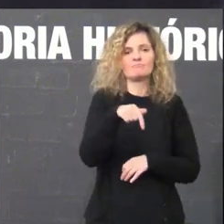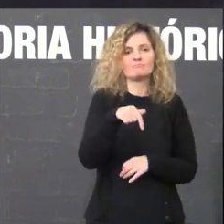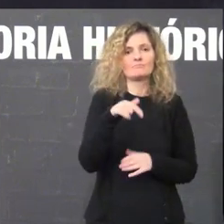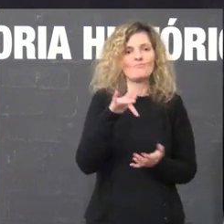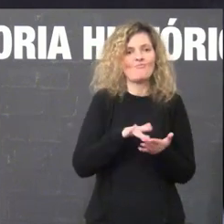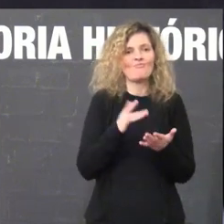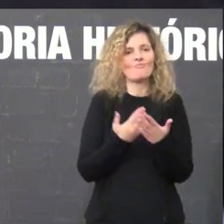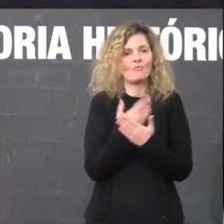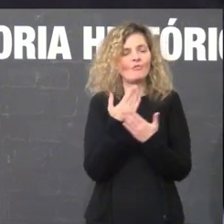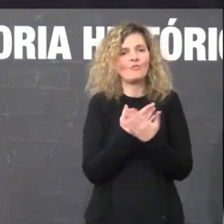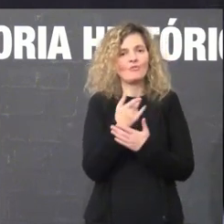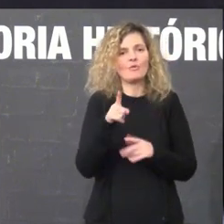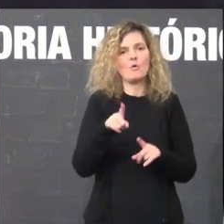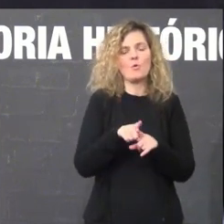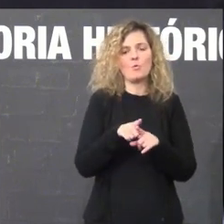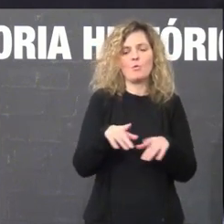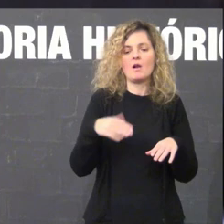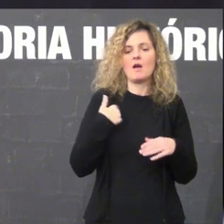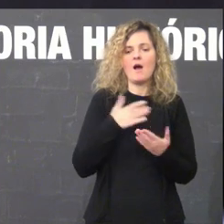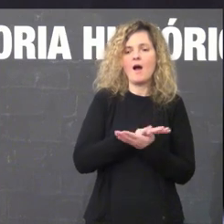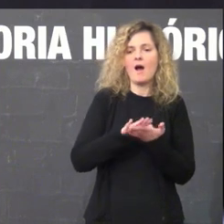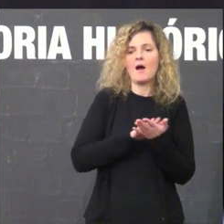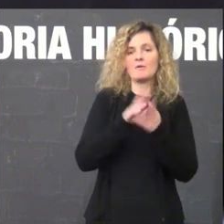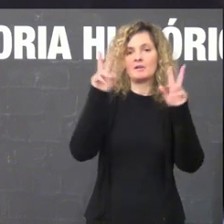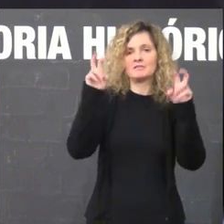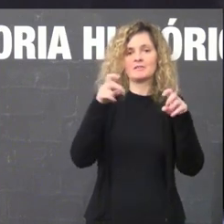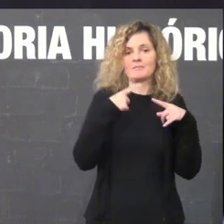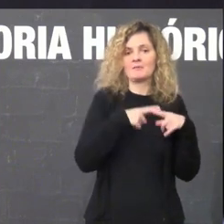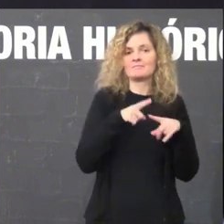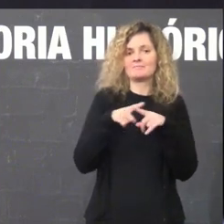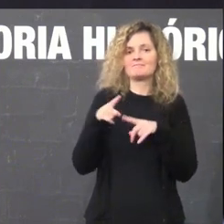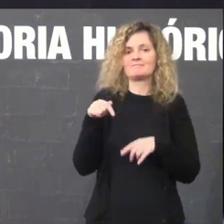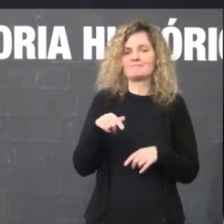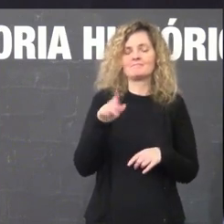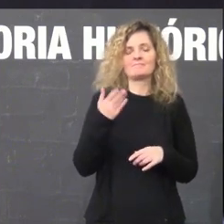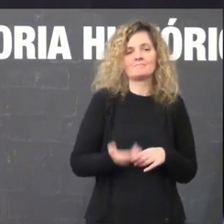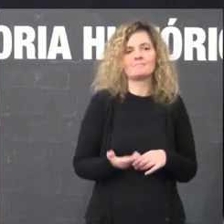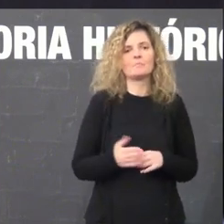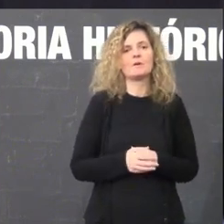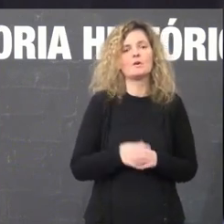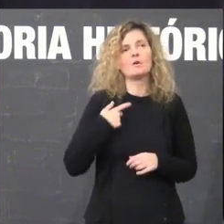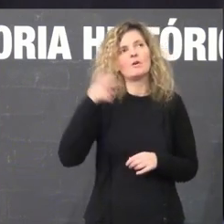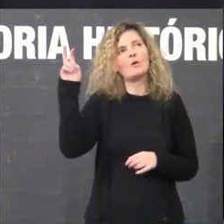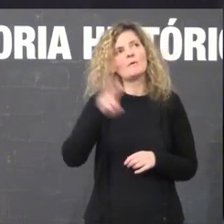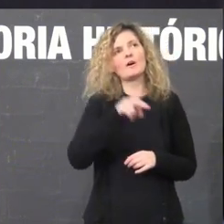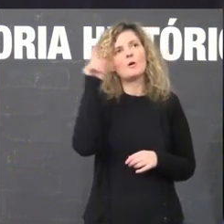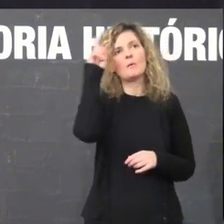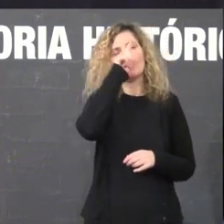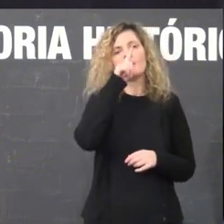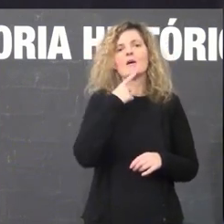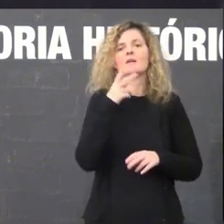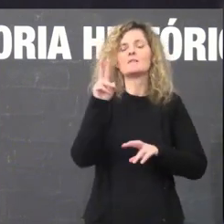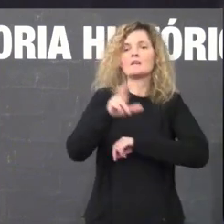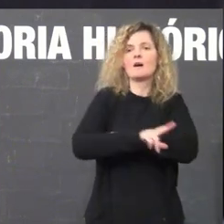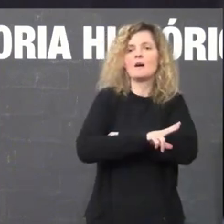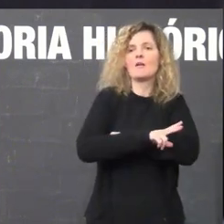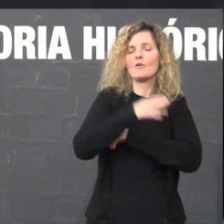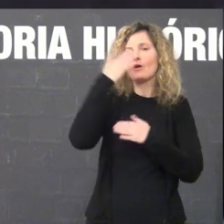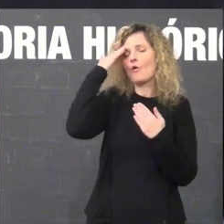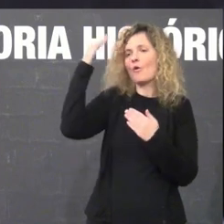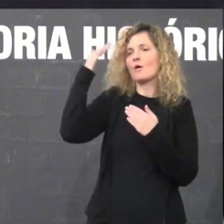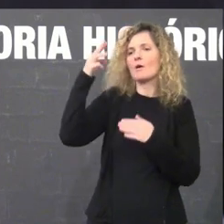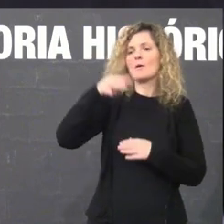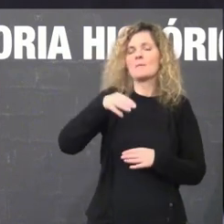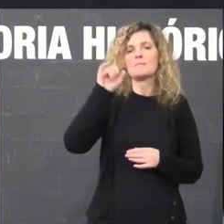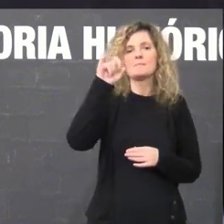unas jornadas como estas donde se pueda hablar de este tipo de cuestiones Yo vengo de Madrid en Madrid tenemos el alcalde homenajeando